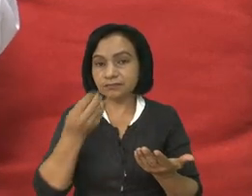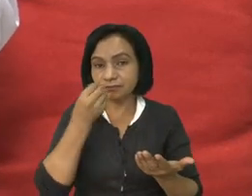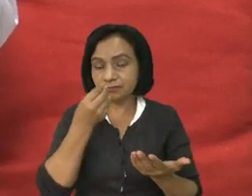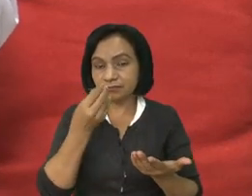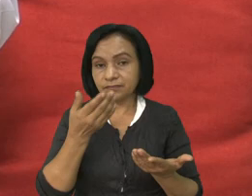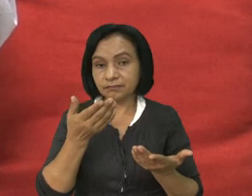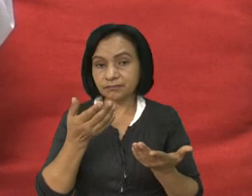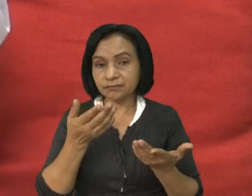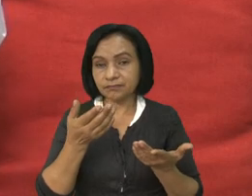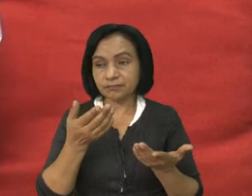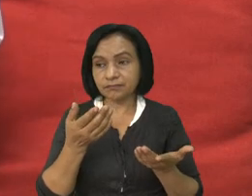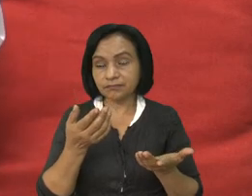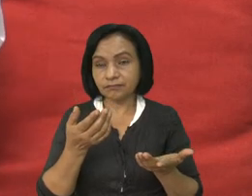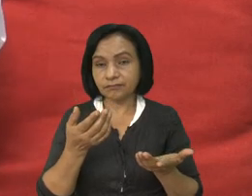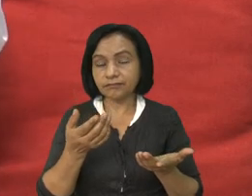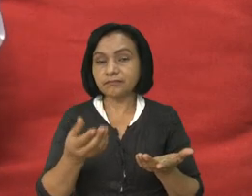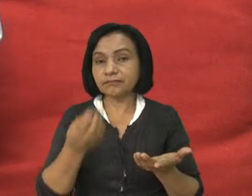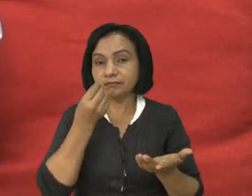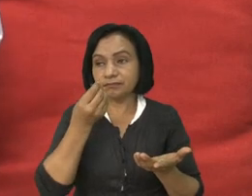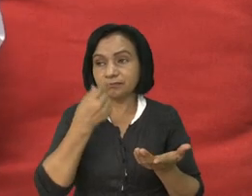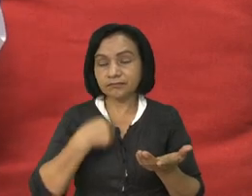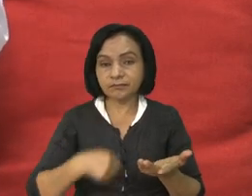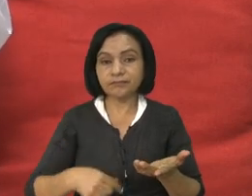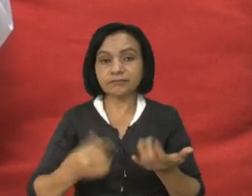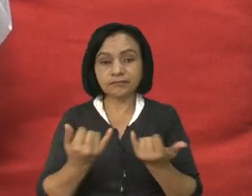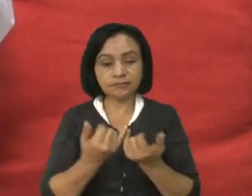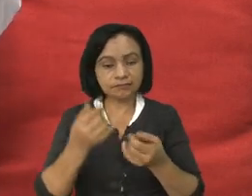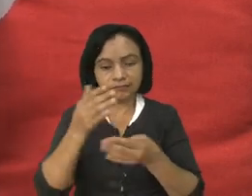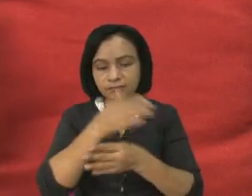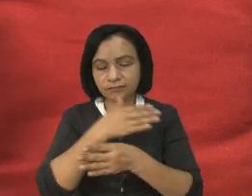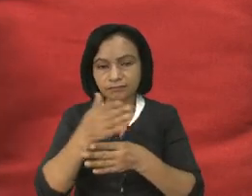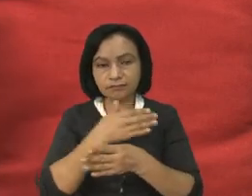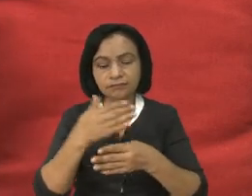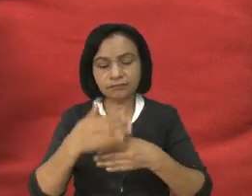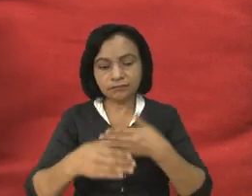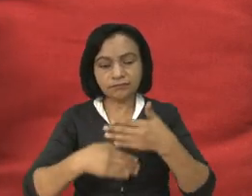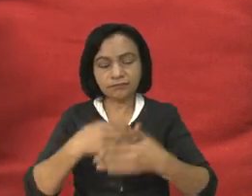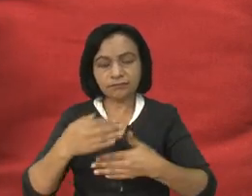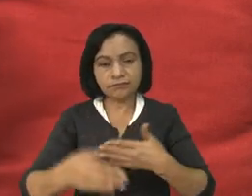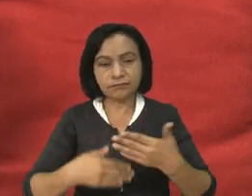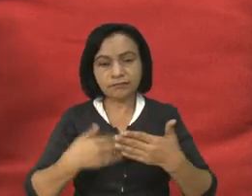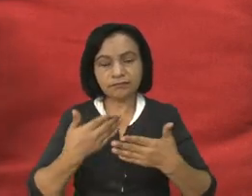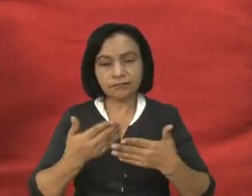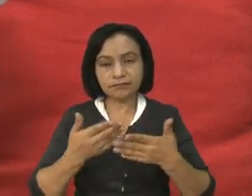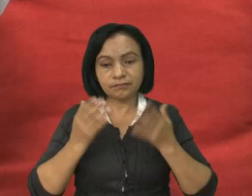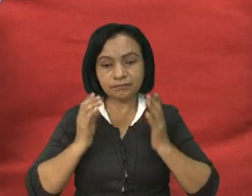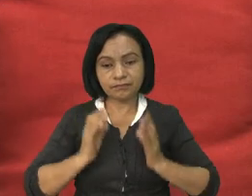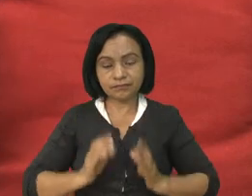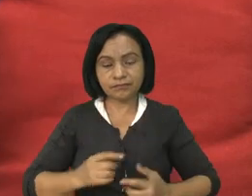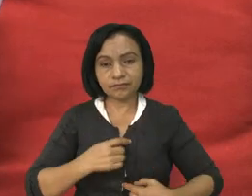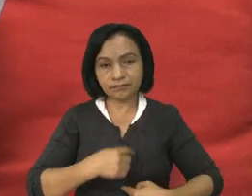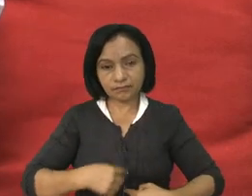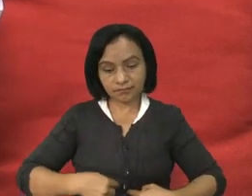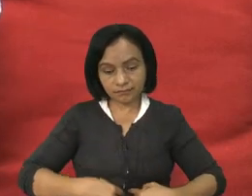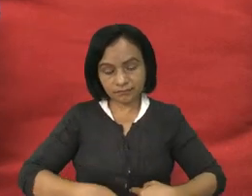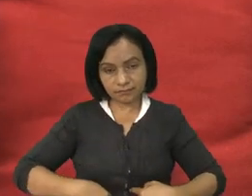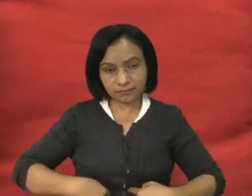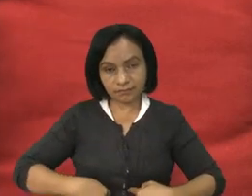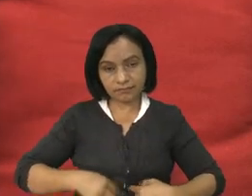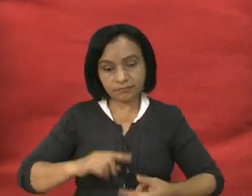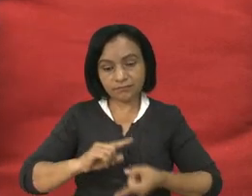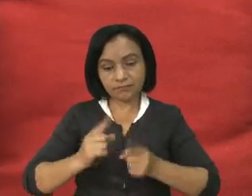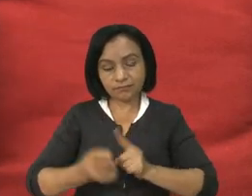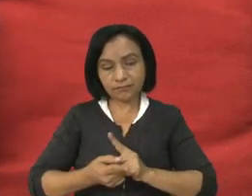comemos, ese alimento lleva nutrientes, pero lleva un proceso, pasa por el estómago, un proceso de